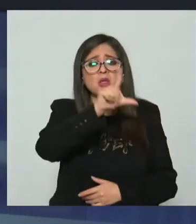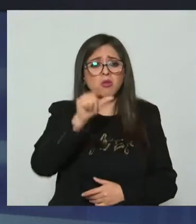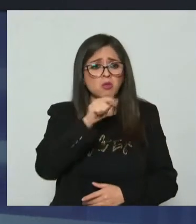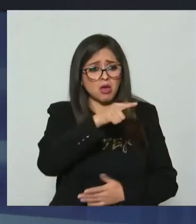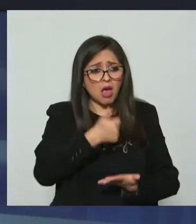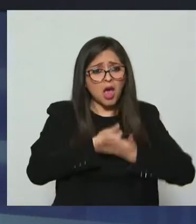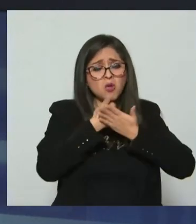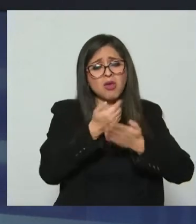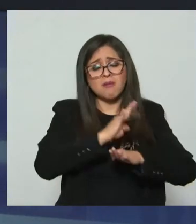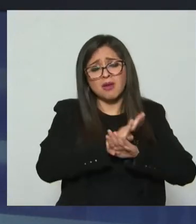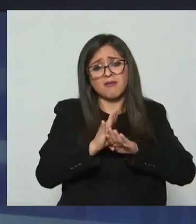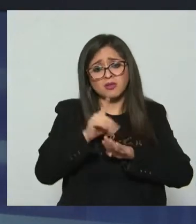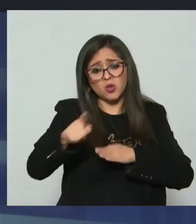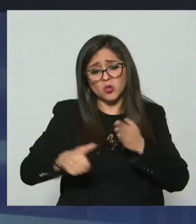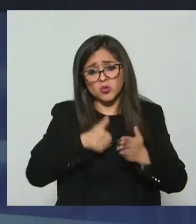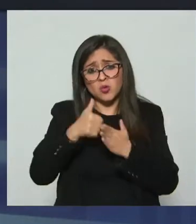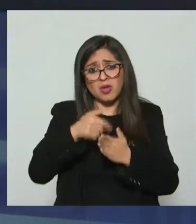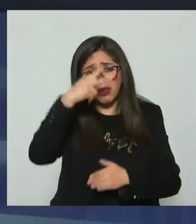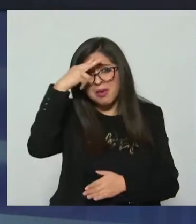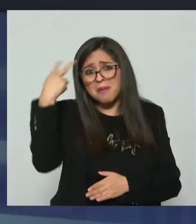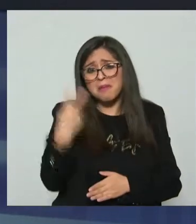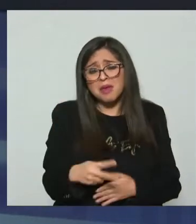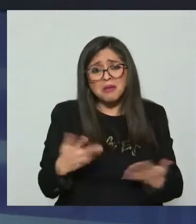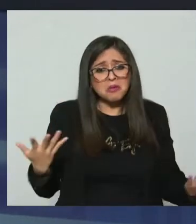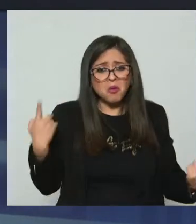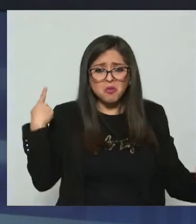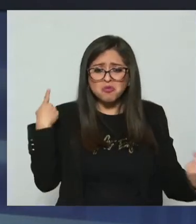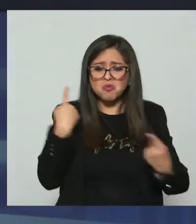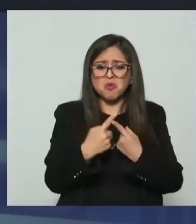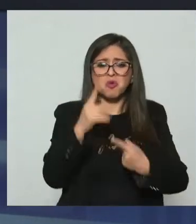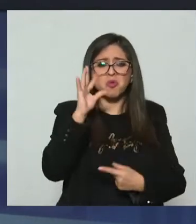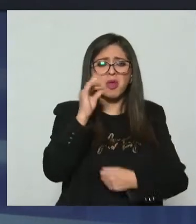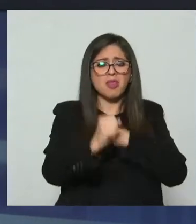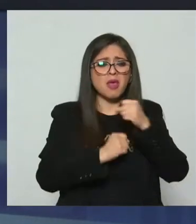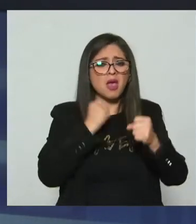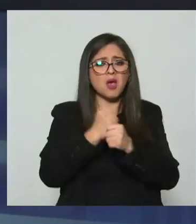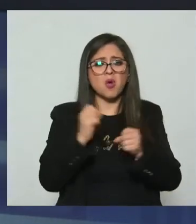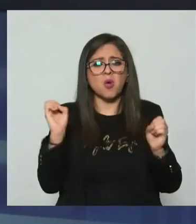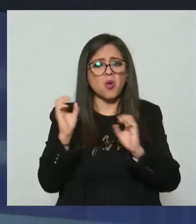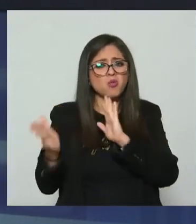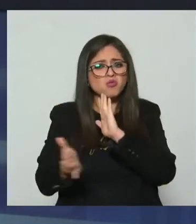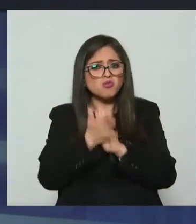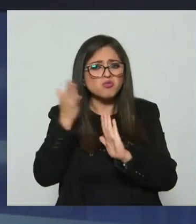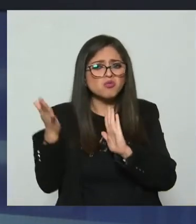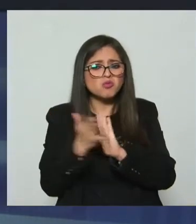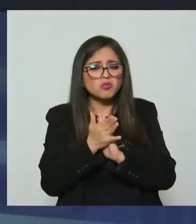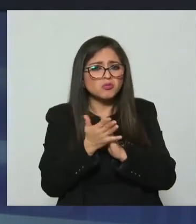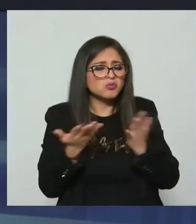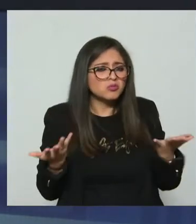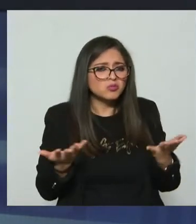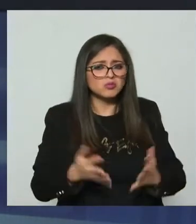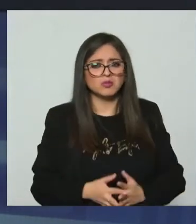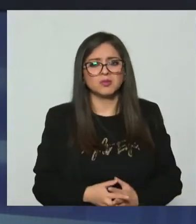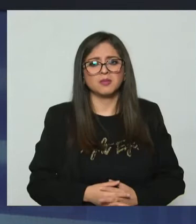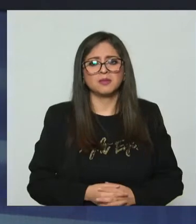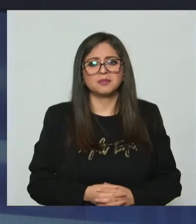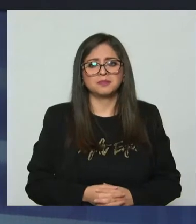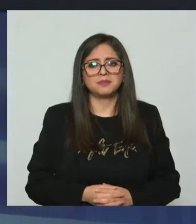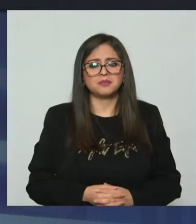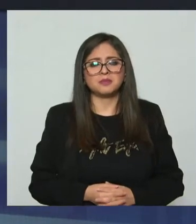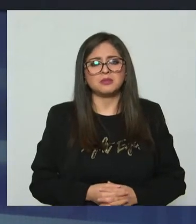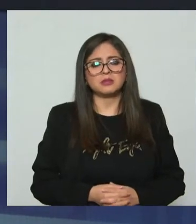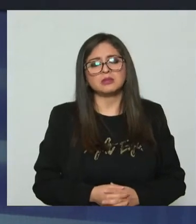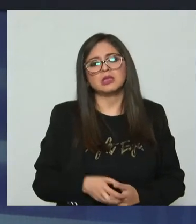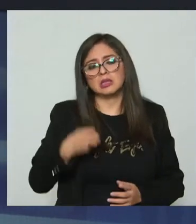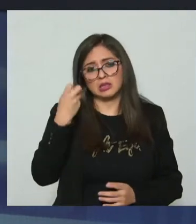comentaba al principio, tenemos un atraso de 40 años en infraestructura. Claro. Es tremendo y eso